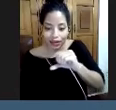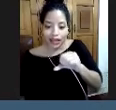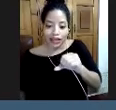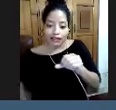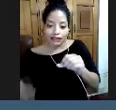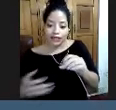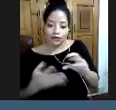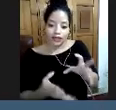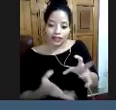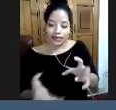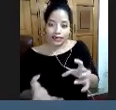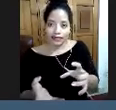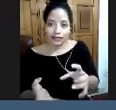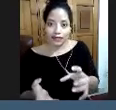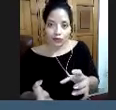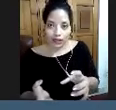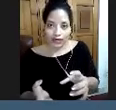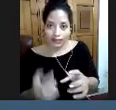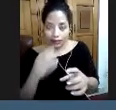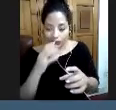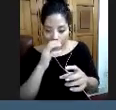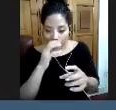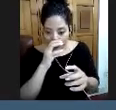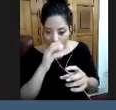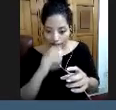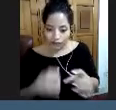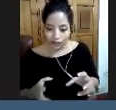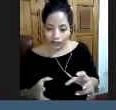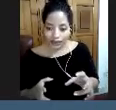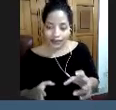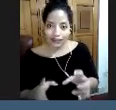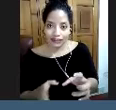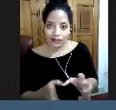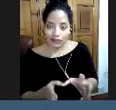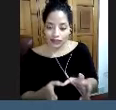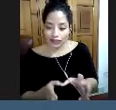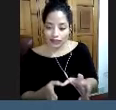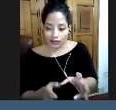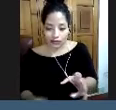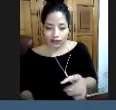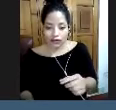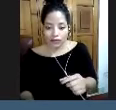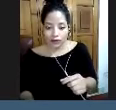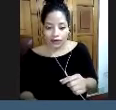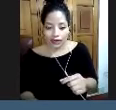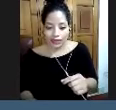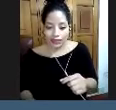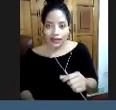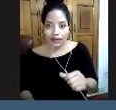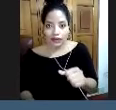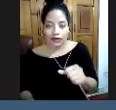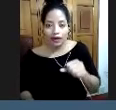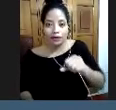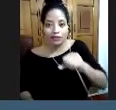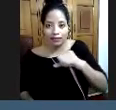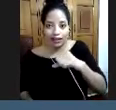Aileen. Si durante las clases virtuales de sus hijos y de sus hijas han tenido alguna situación que ponga en